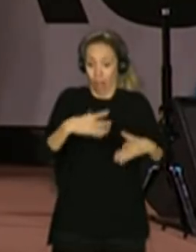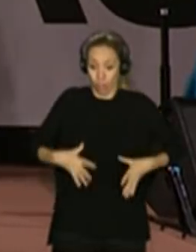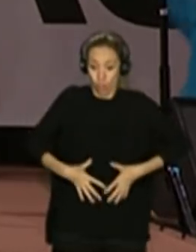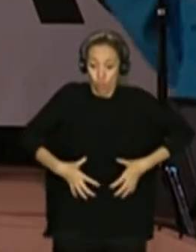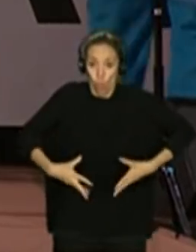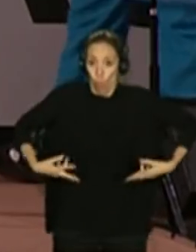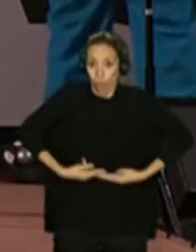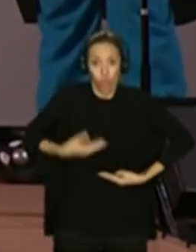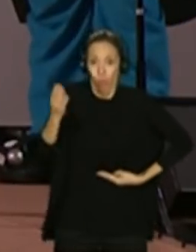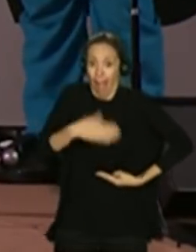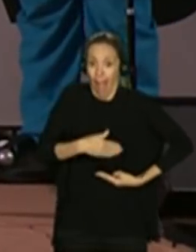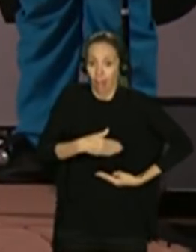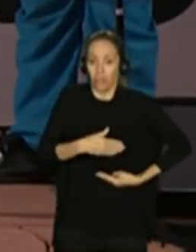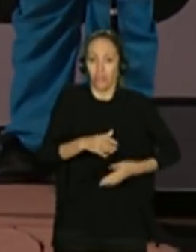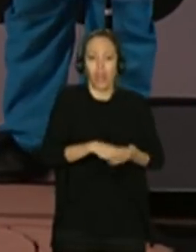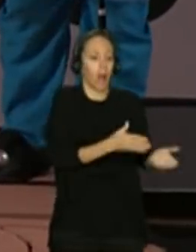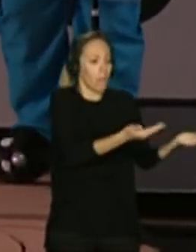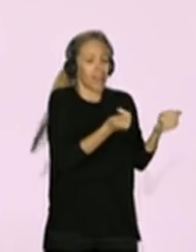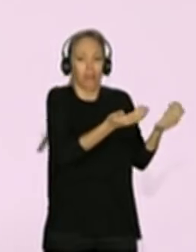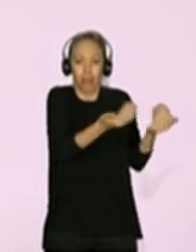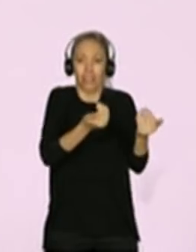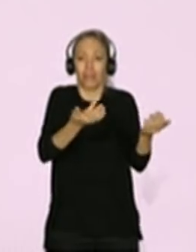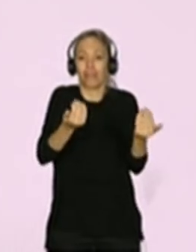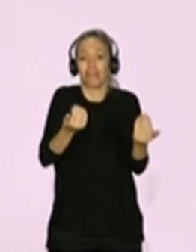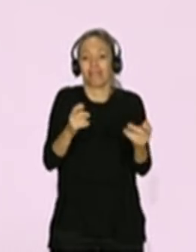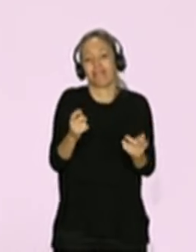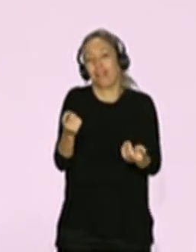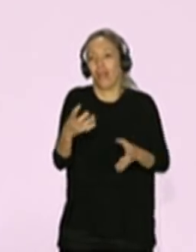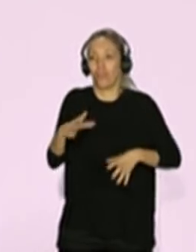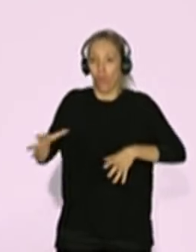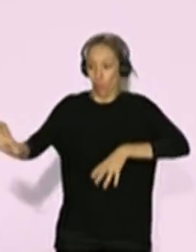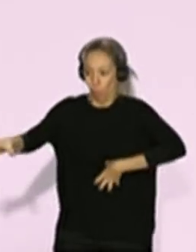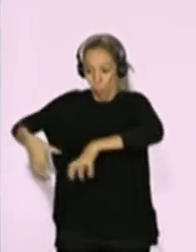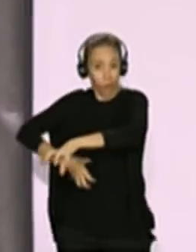pásame. Le pondremos una pelota de playa.